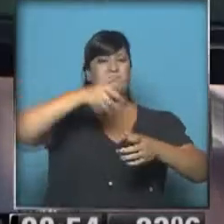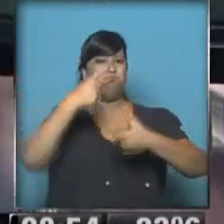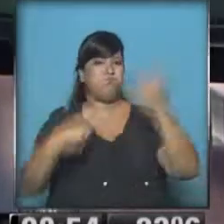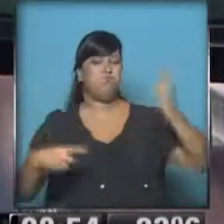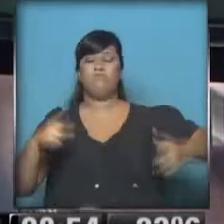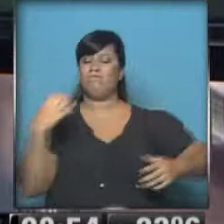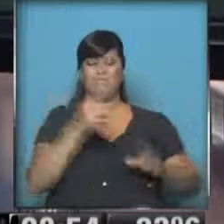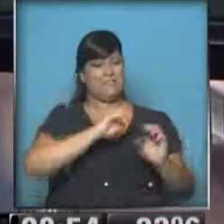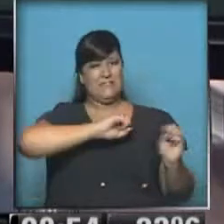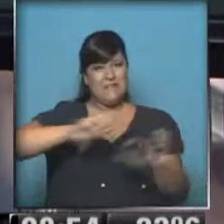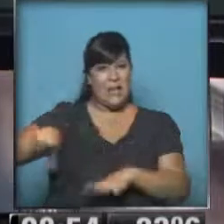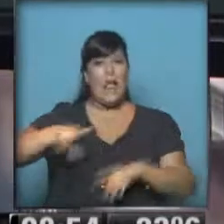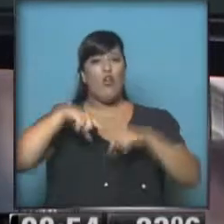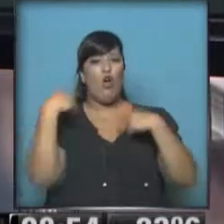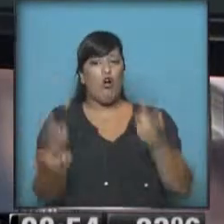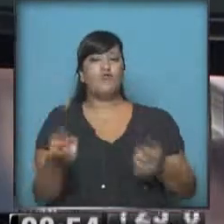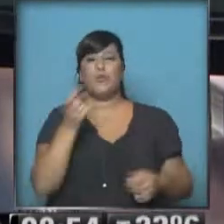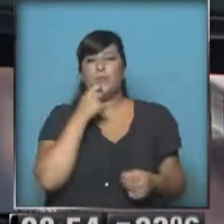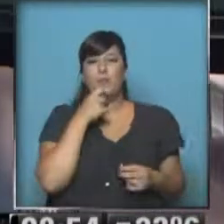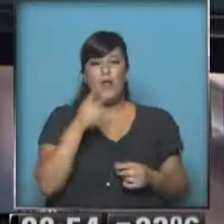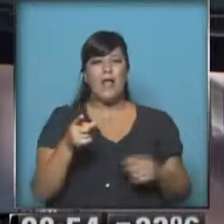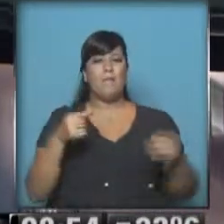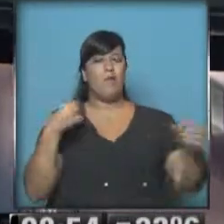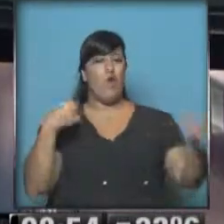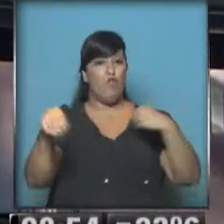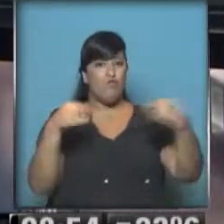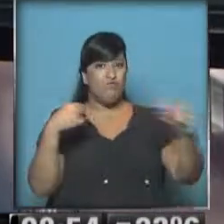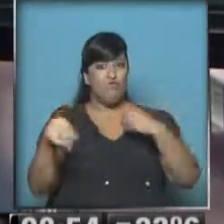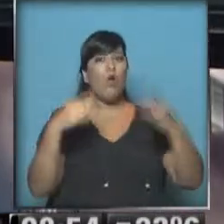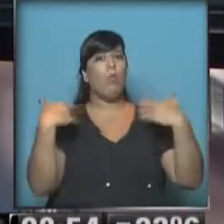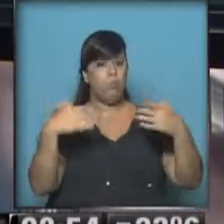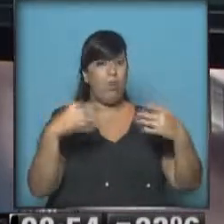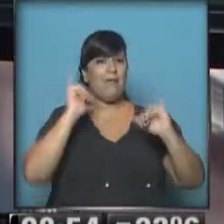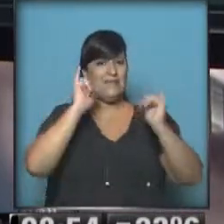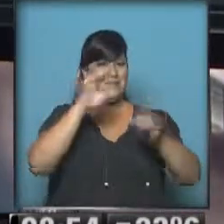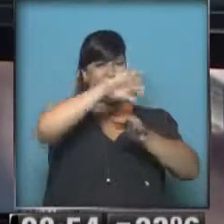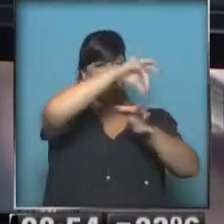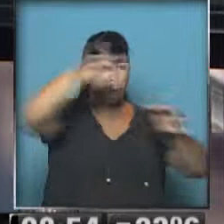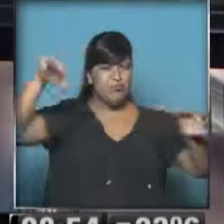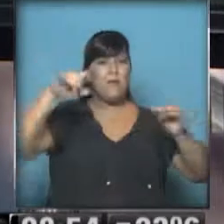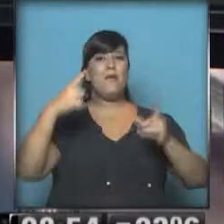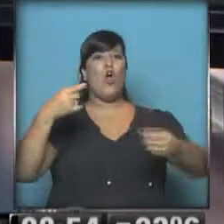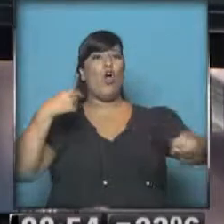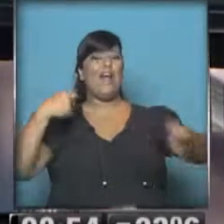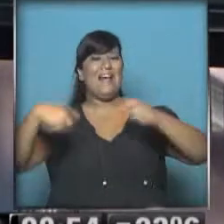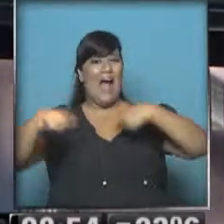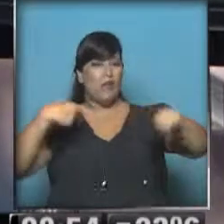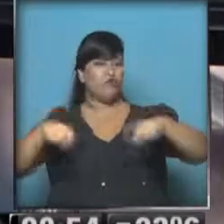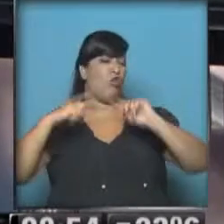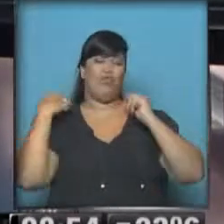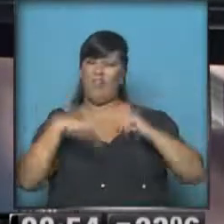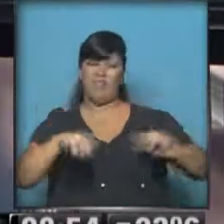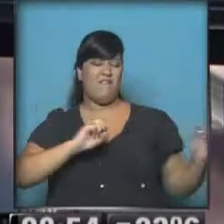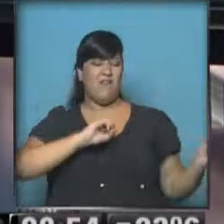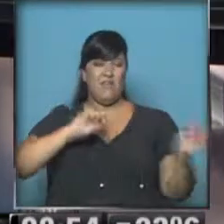dentada los flexibles si son de hermético se pueden usar los envases de cartón lamentablemente también lo vamos a tener que tirar